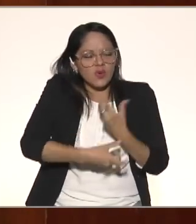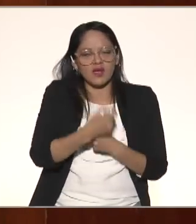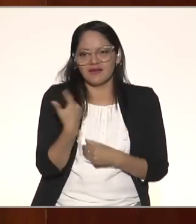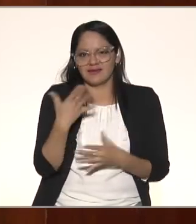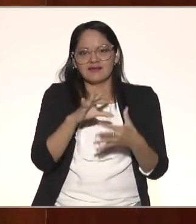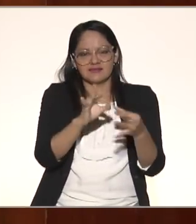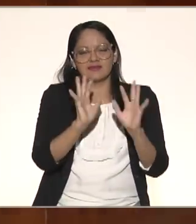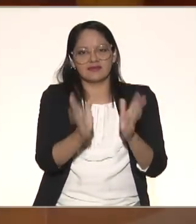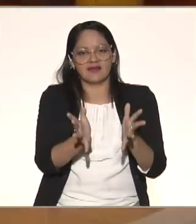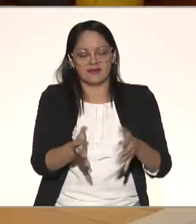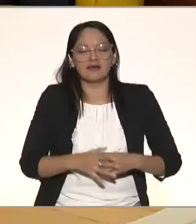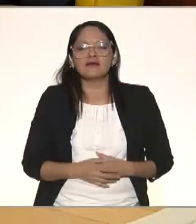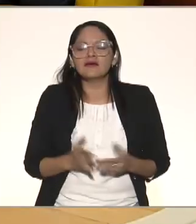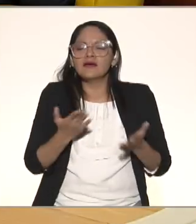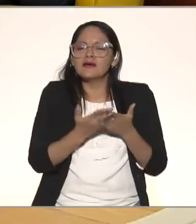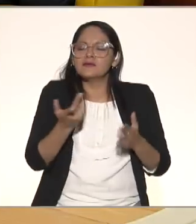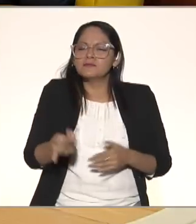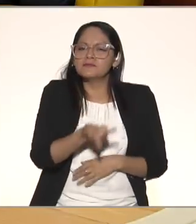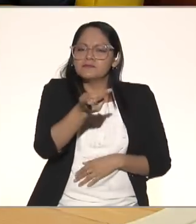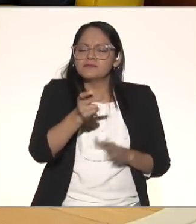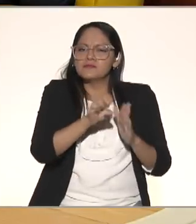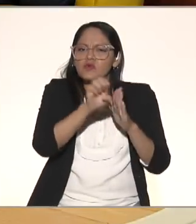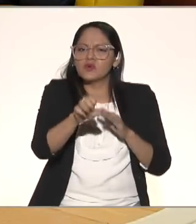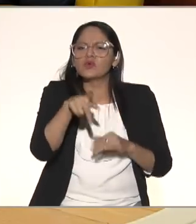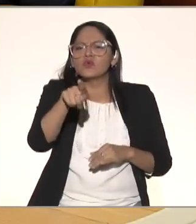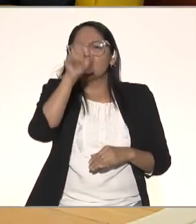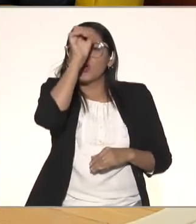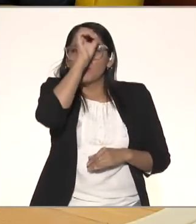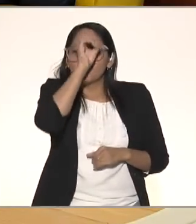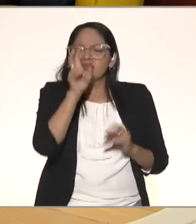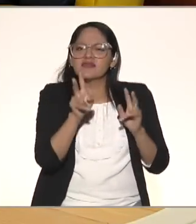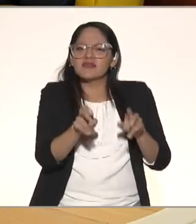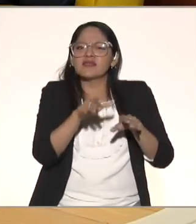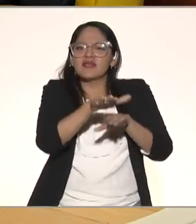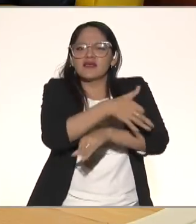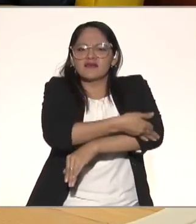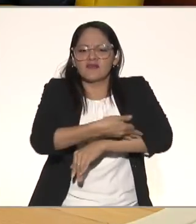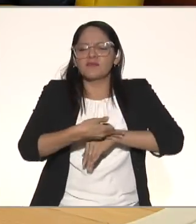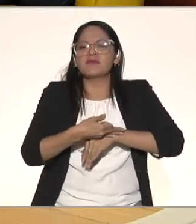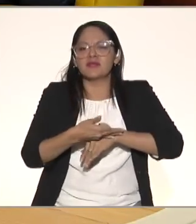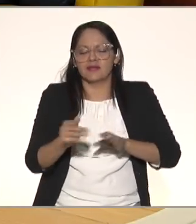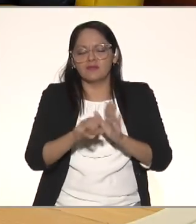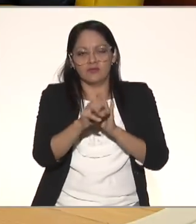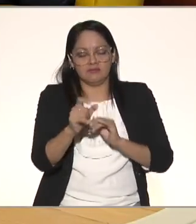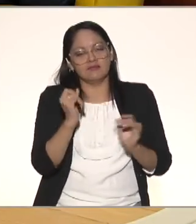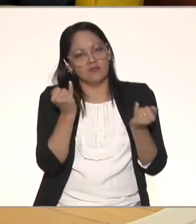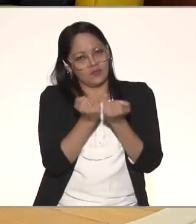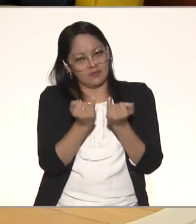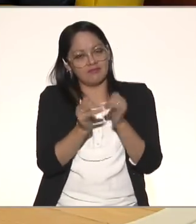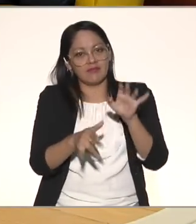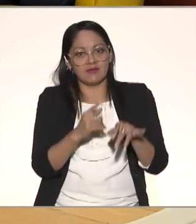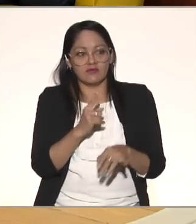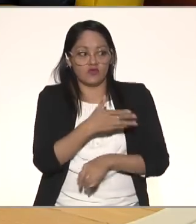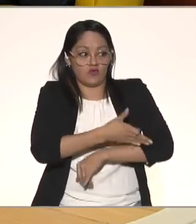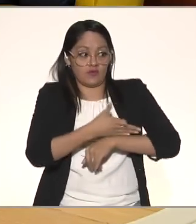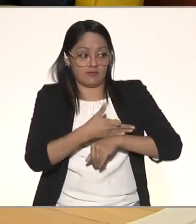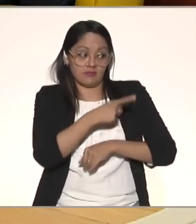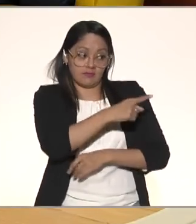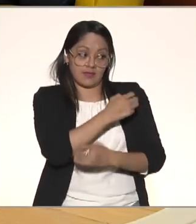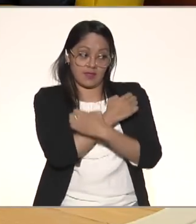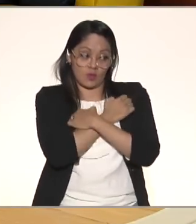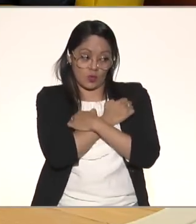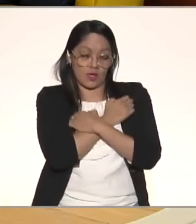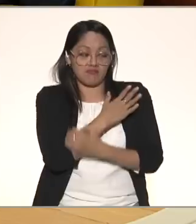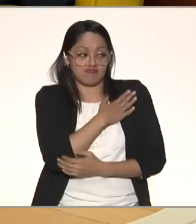momento. Así es. Ahora, ¿qué tanto interfiere ustedes qué opinan acerca de la familia? Porque muchas veces es también cómo te educan. Si te educan a ser